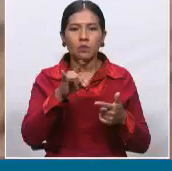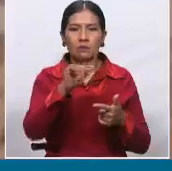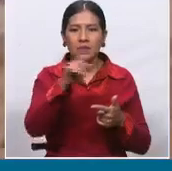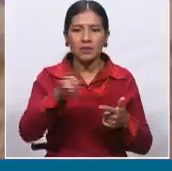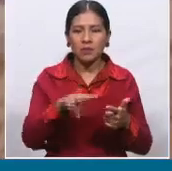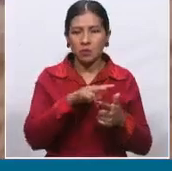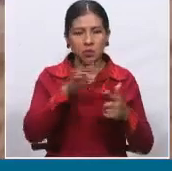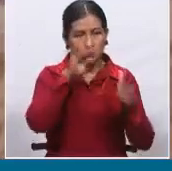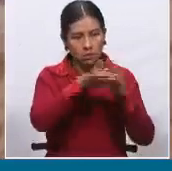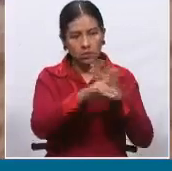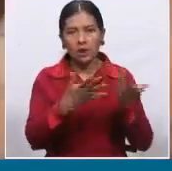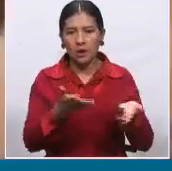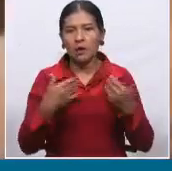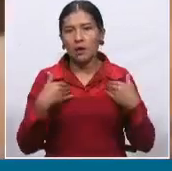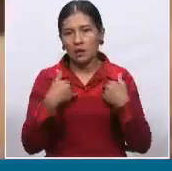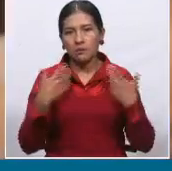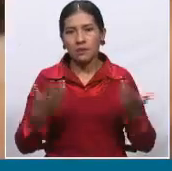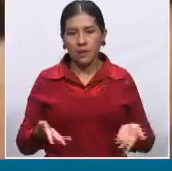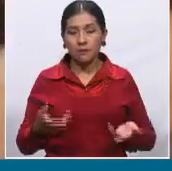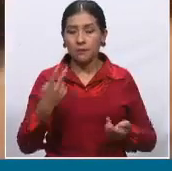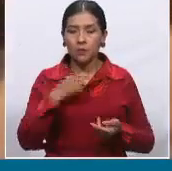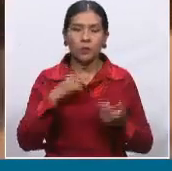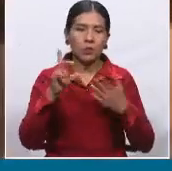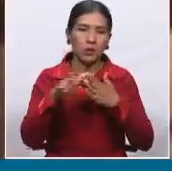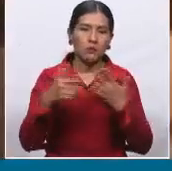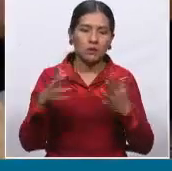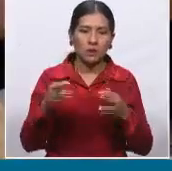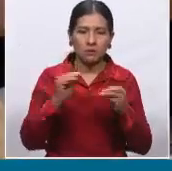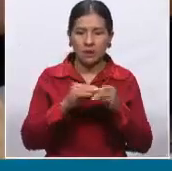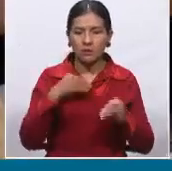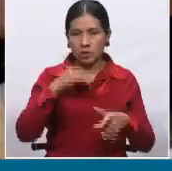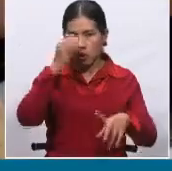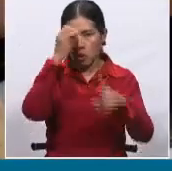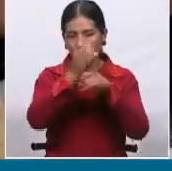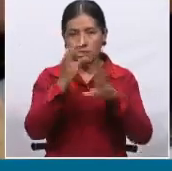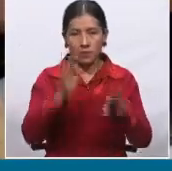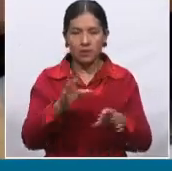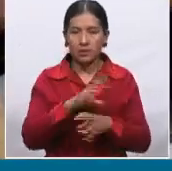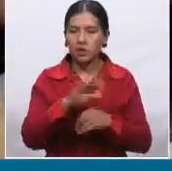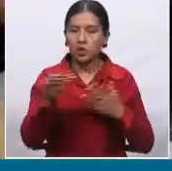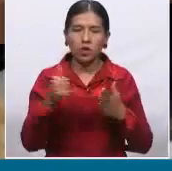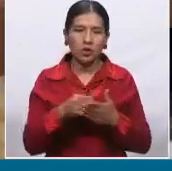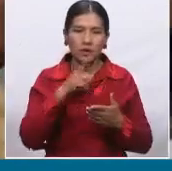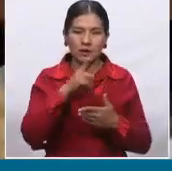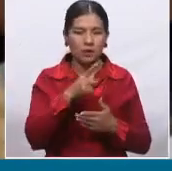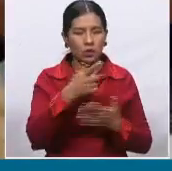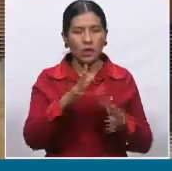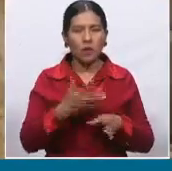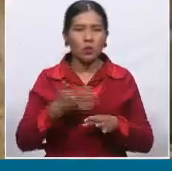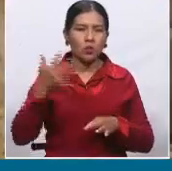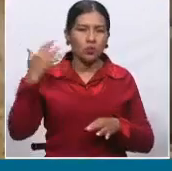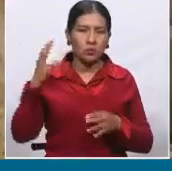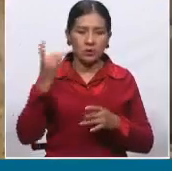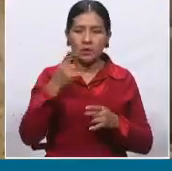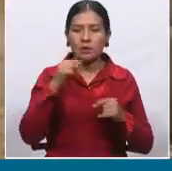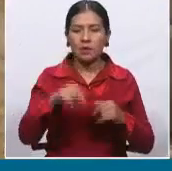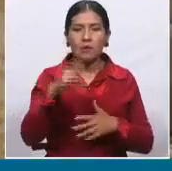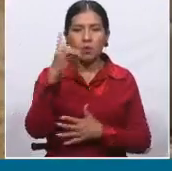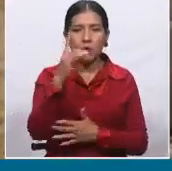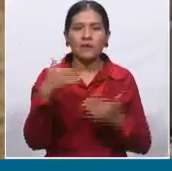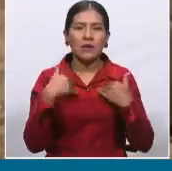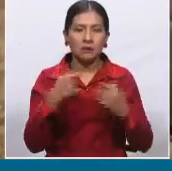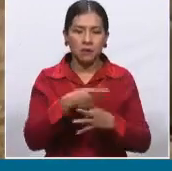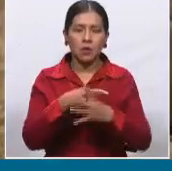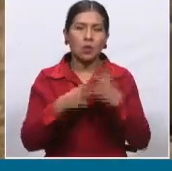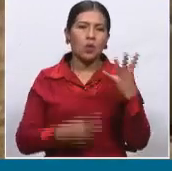avistado inicialmente, luego nosotros hemos objetivizado, de tal modo que estamos con la absoluta seguridad de afirmar de que en Bolivia tenemos las